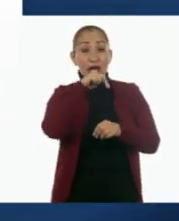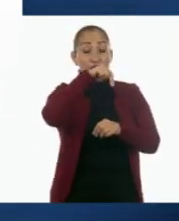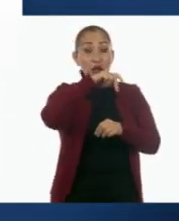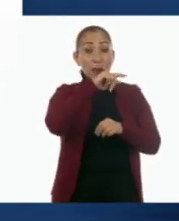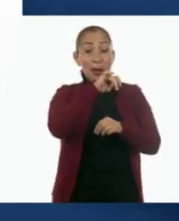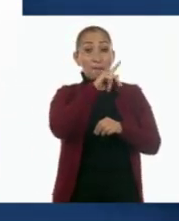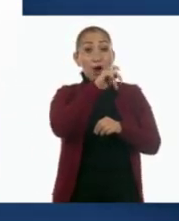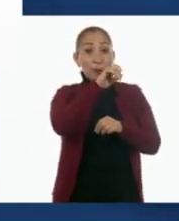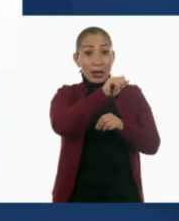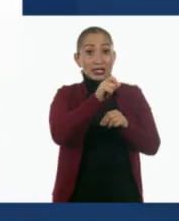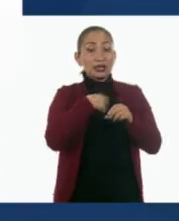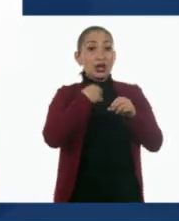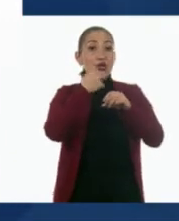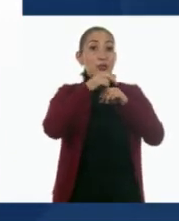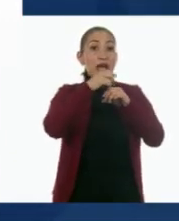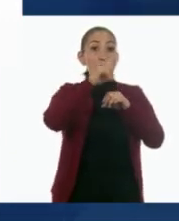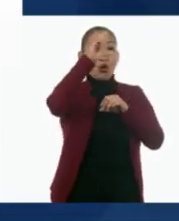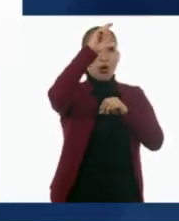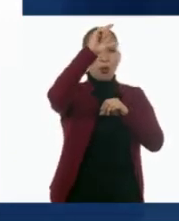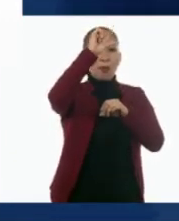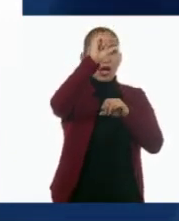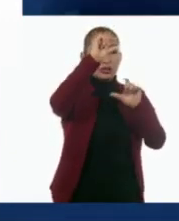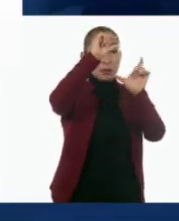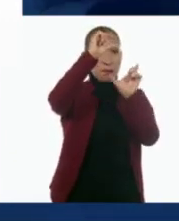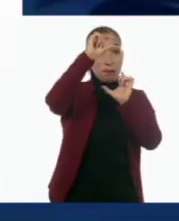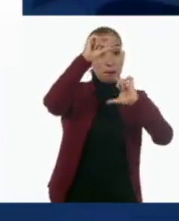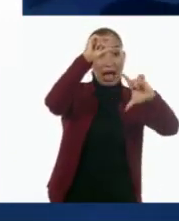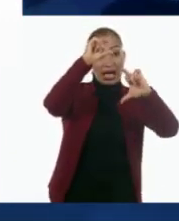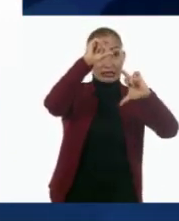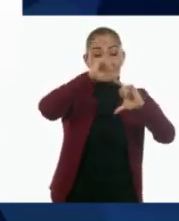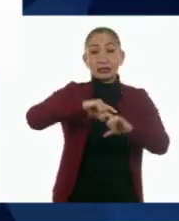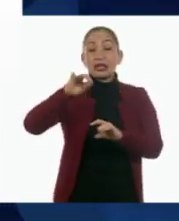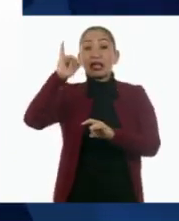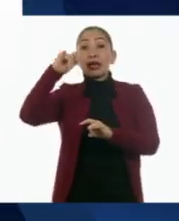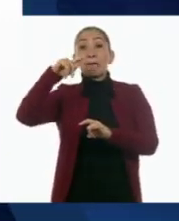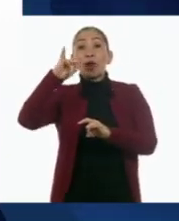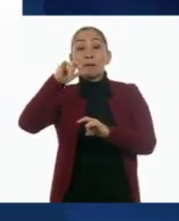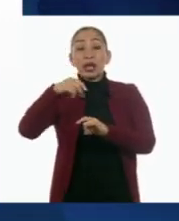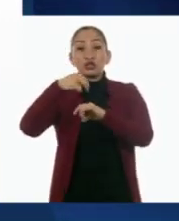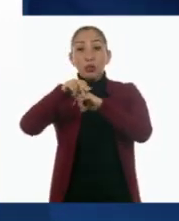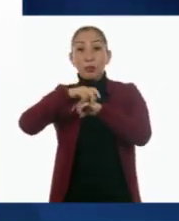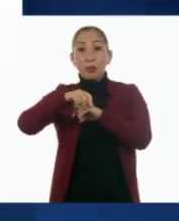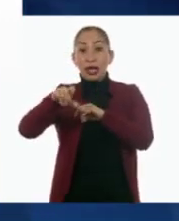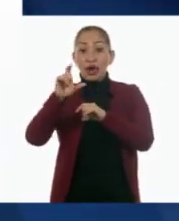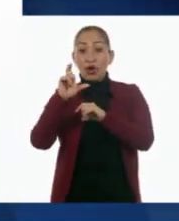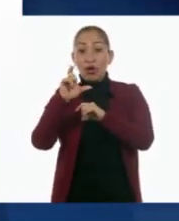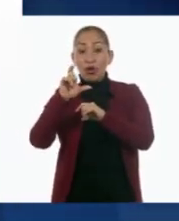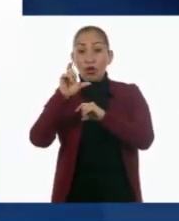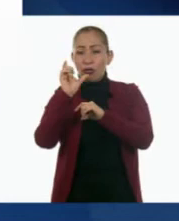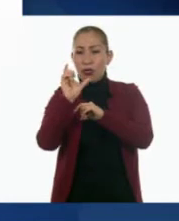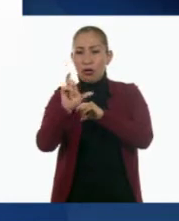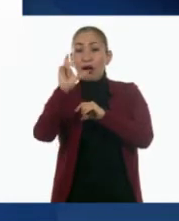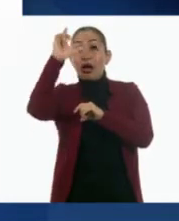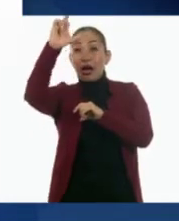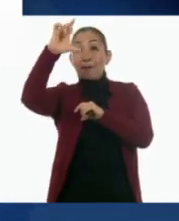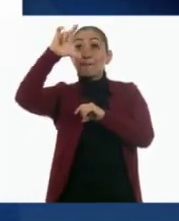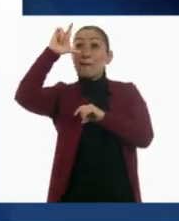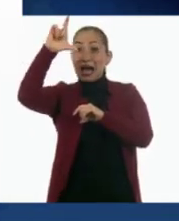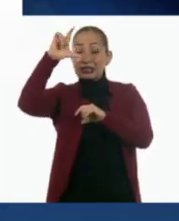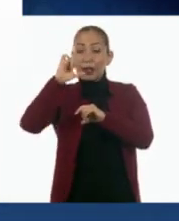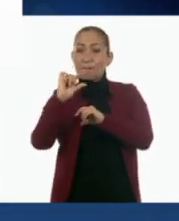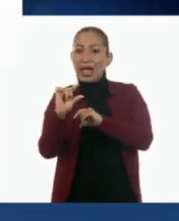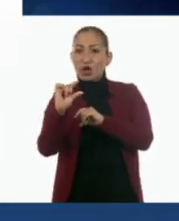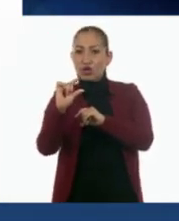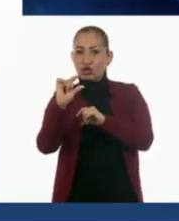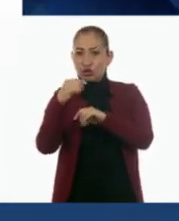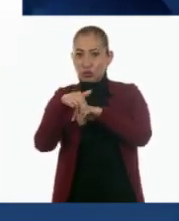es más pequeño que el denominador. Las impropias, el numerador es mayor que el denominador.